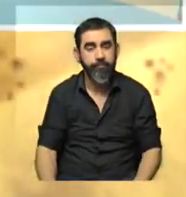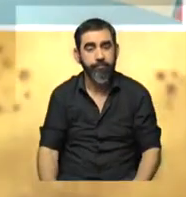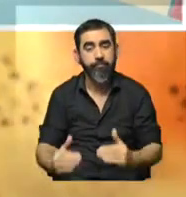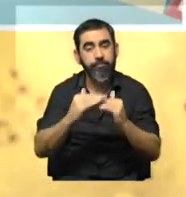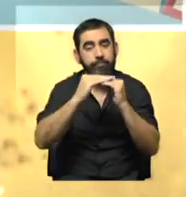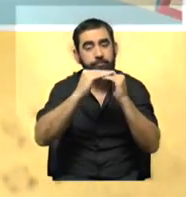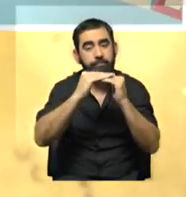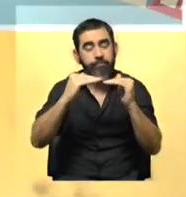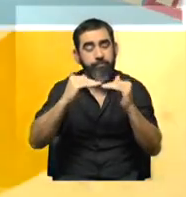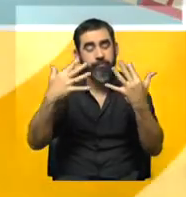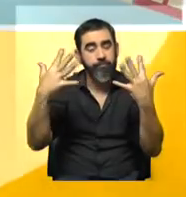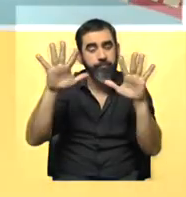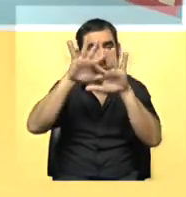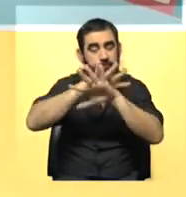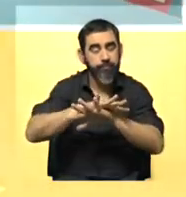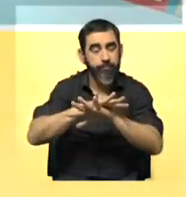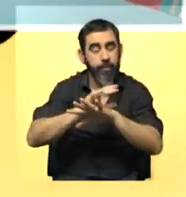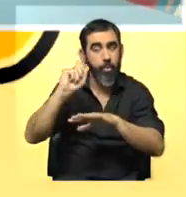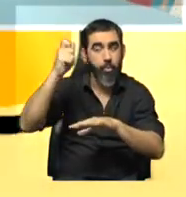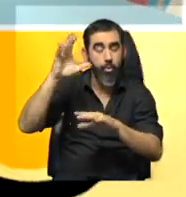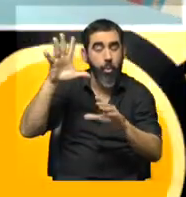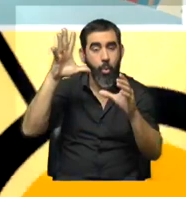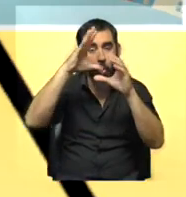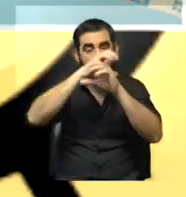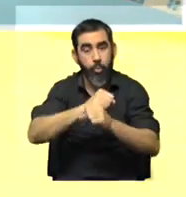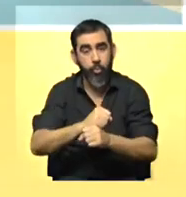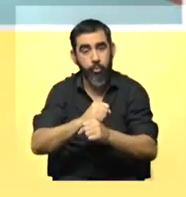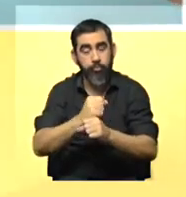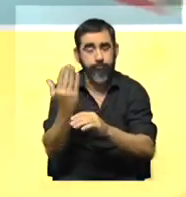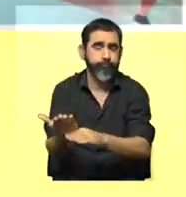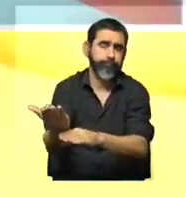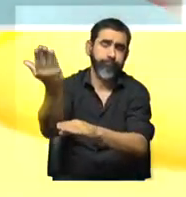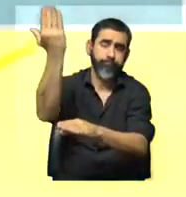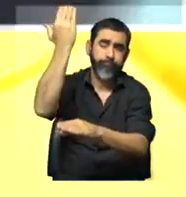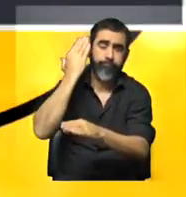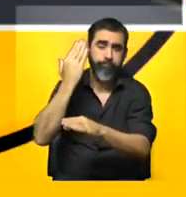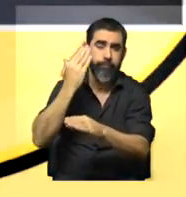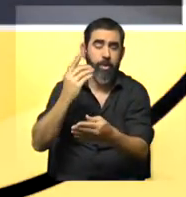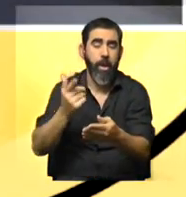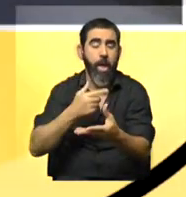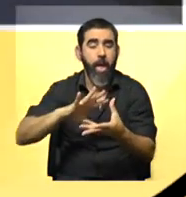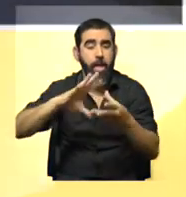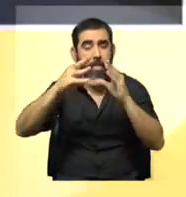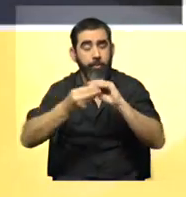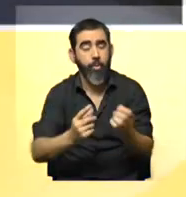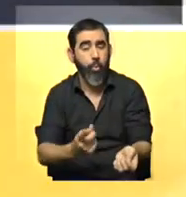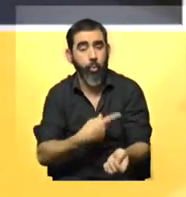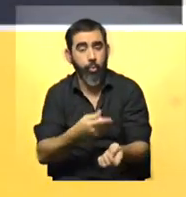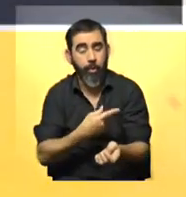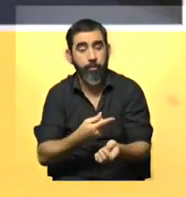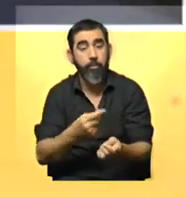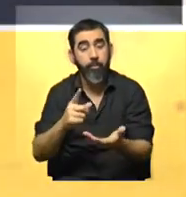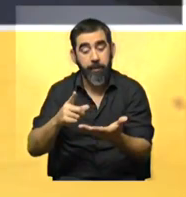ese gran contraste de luz y oscuridad a la que nuestros ancestros estaban adaptados. Entonces, las